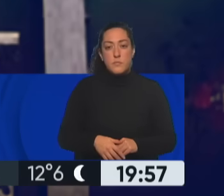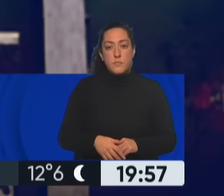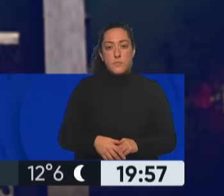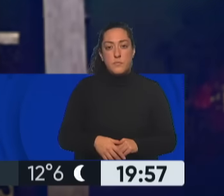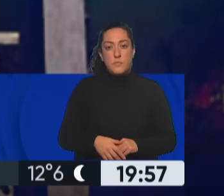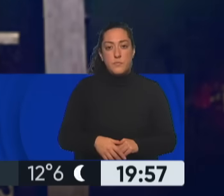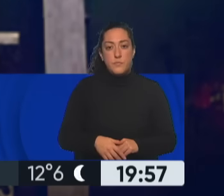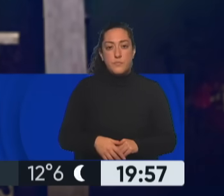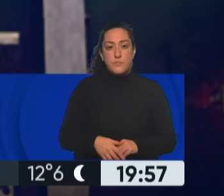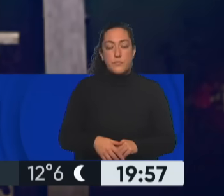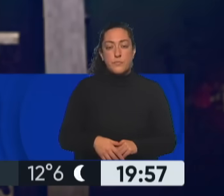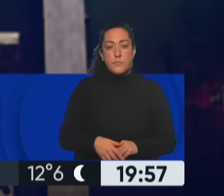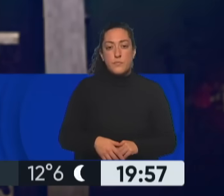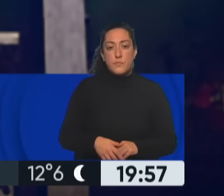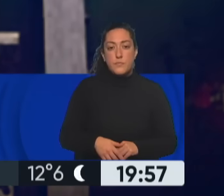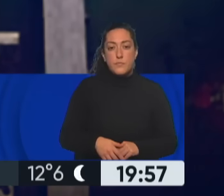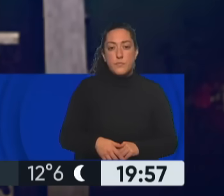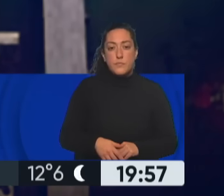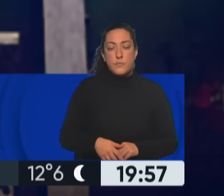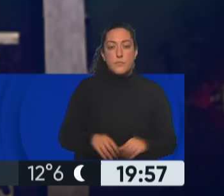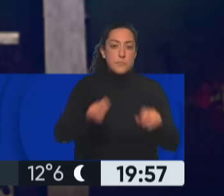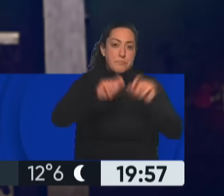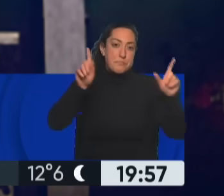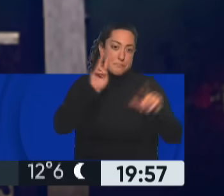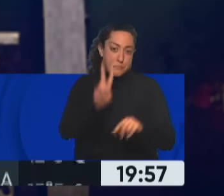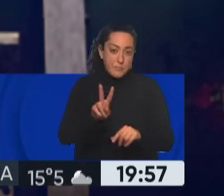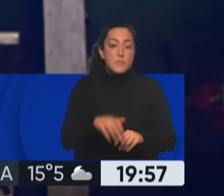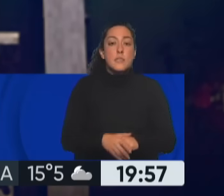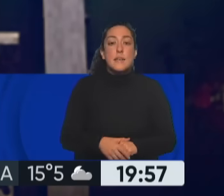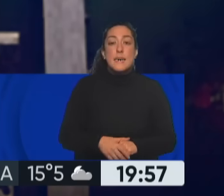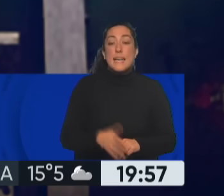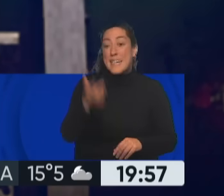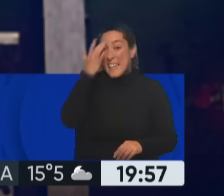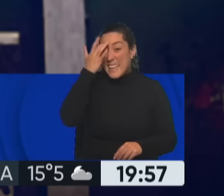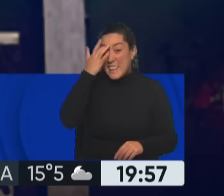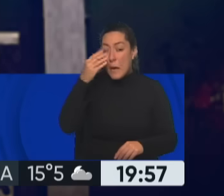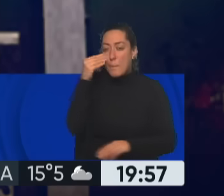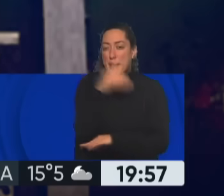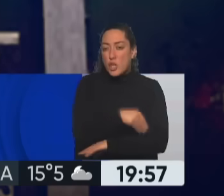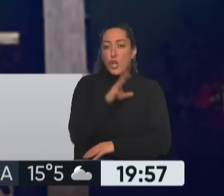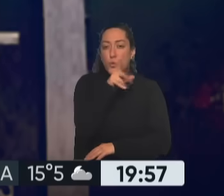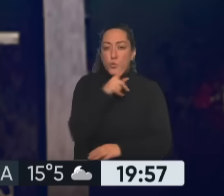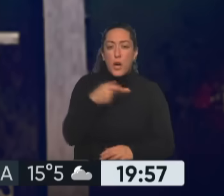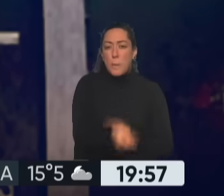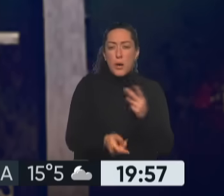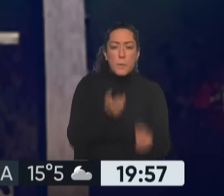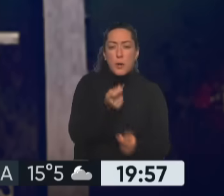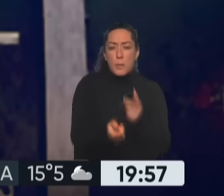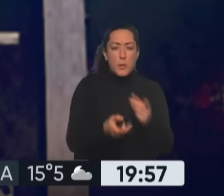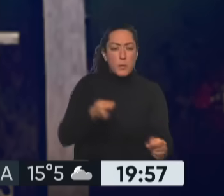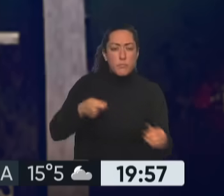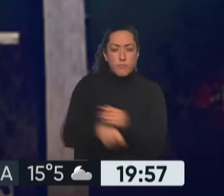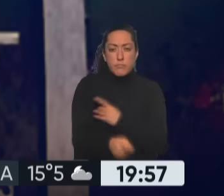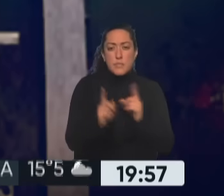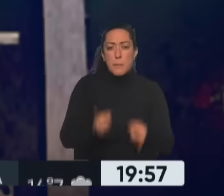presidente Donald Trump. Ahí lo estamos viendo en pantalla. Dice: India no solo compra cantidades masivas de petróleo ruso, sino que además vende